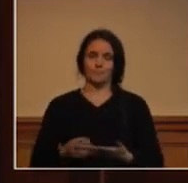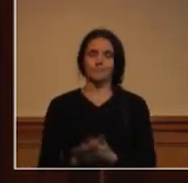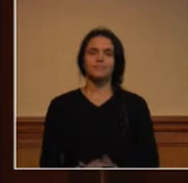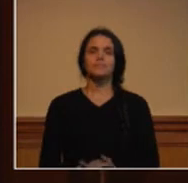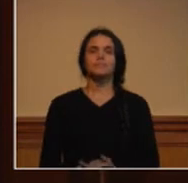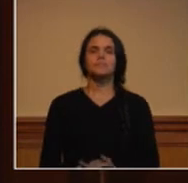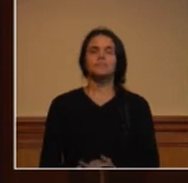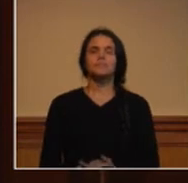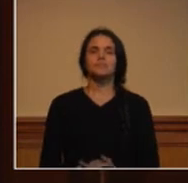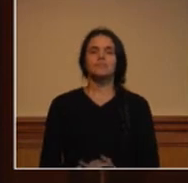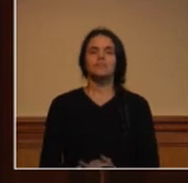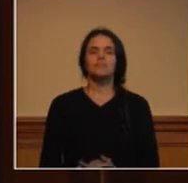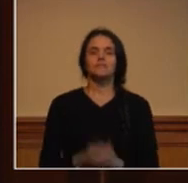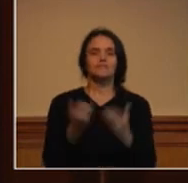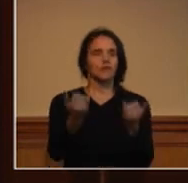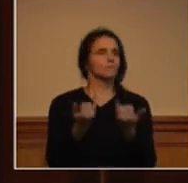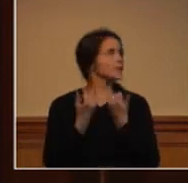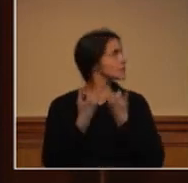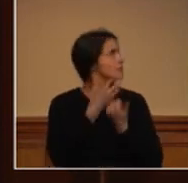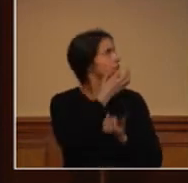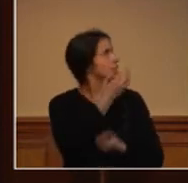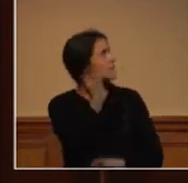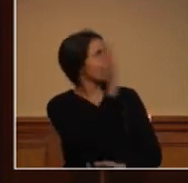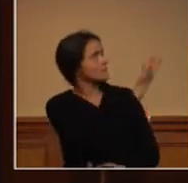y nuestros datos se veían así.